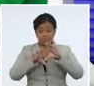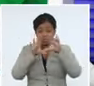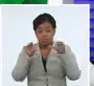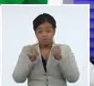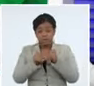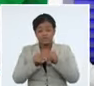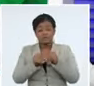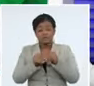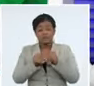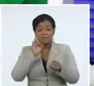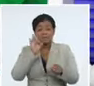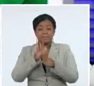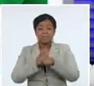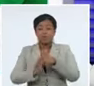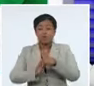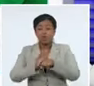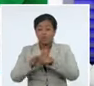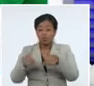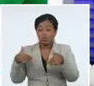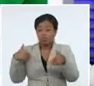pandemia,